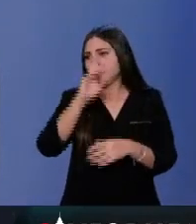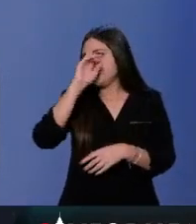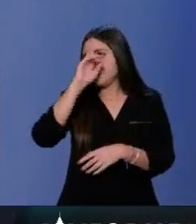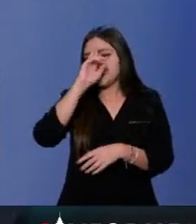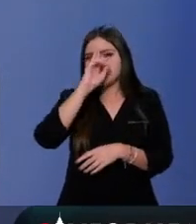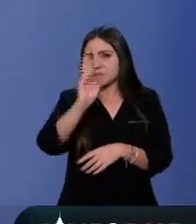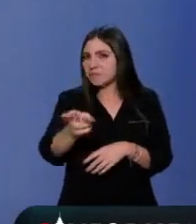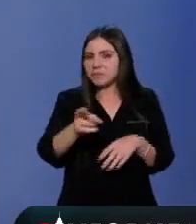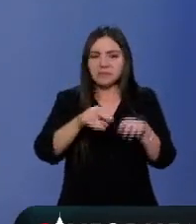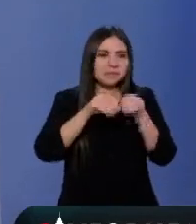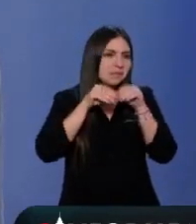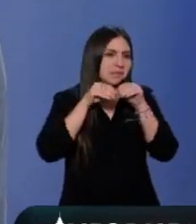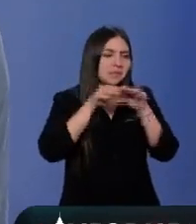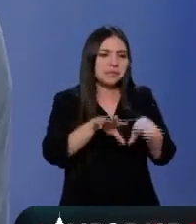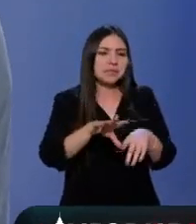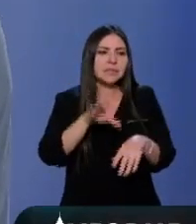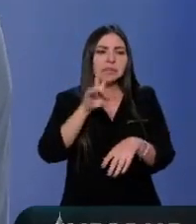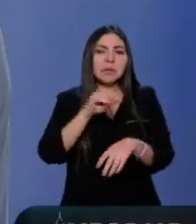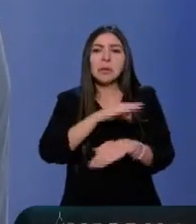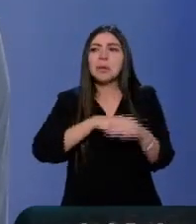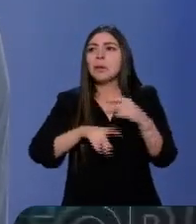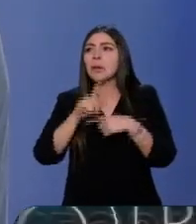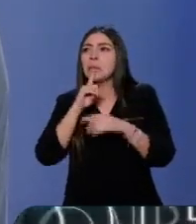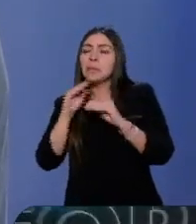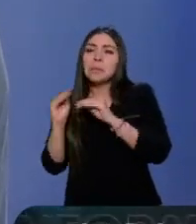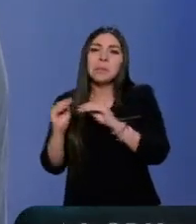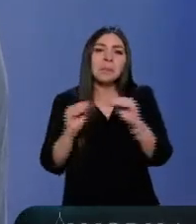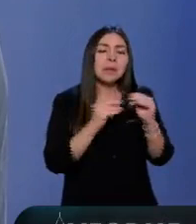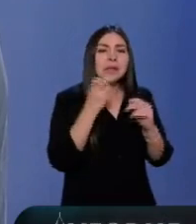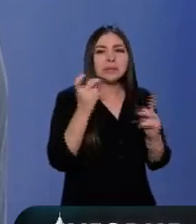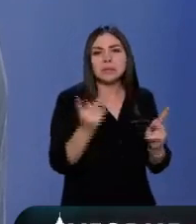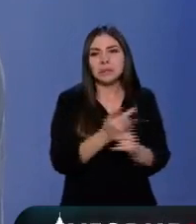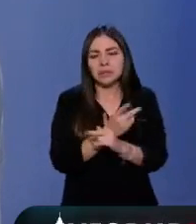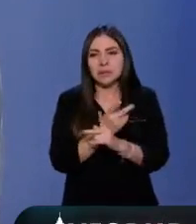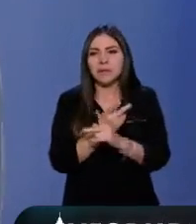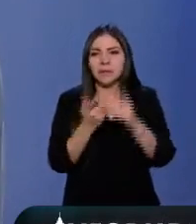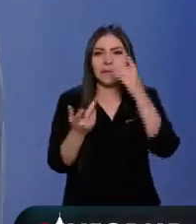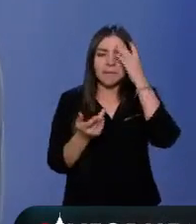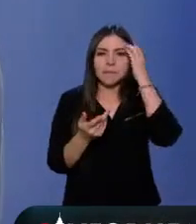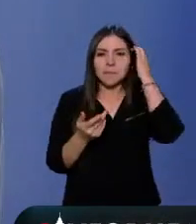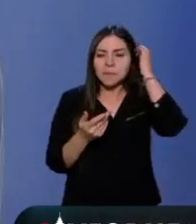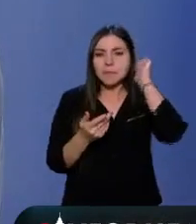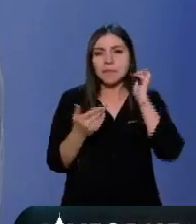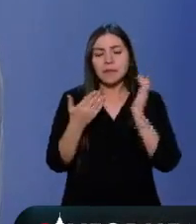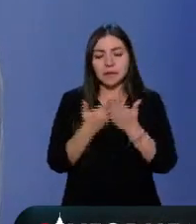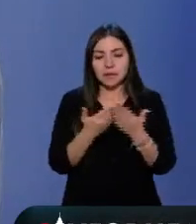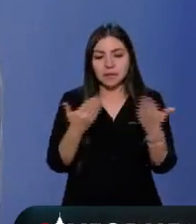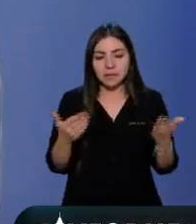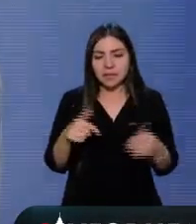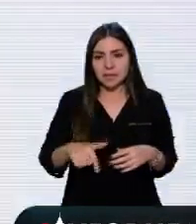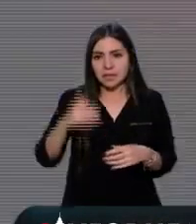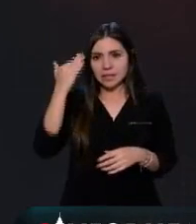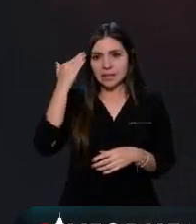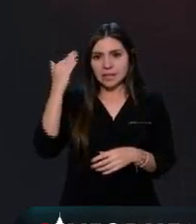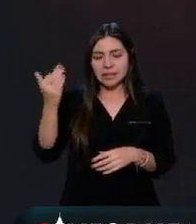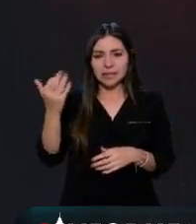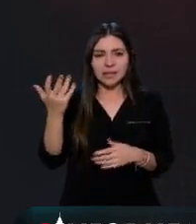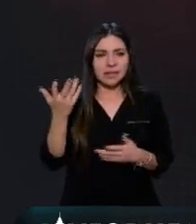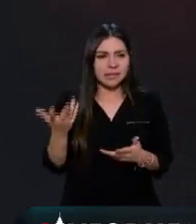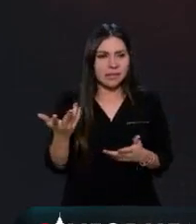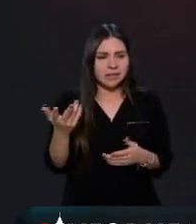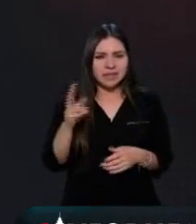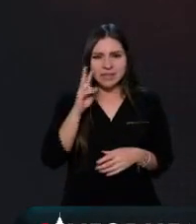distribuir de esta forma y no se quedan tan callados ante esta situación. Entonces, estamos en un momento de una inmundicia y